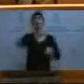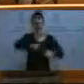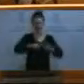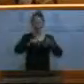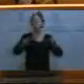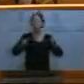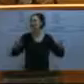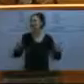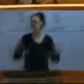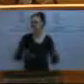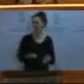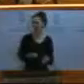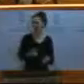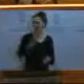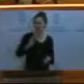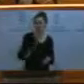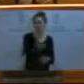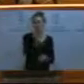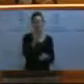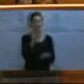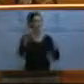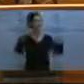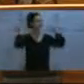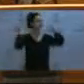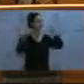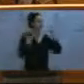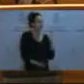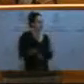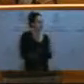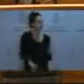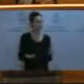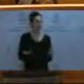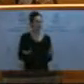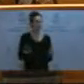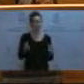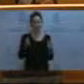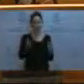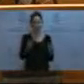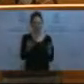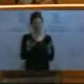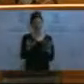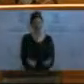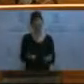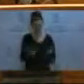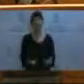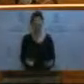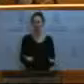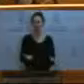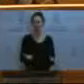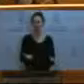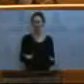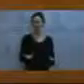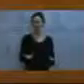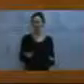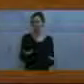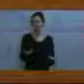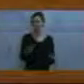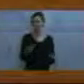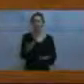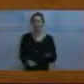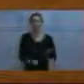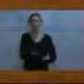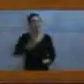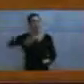mí me parece un discurso decadente, me parece un discurso rancio, me parece un discurso